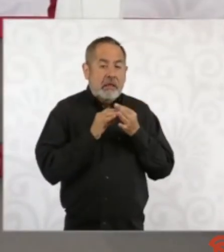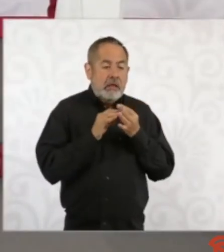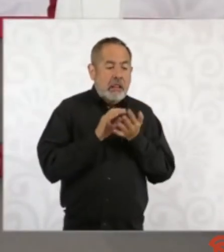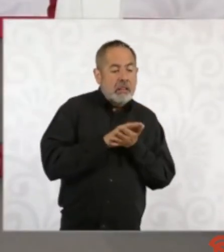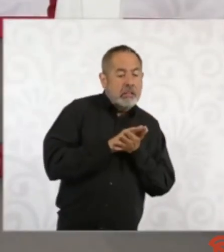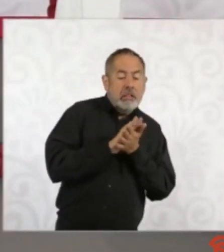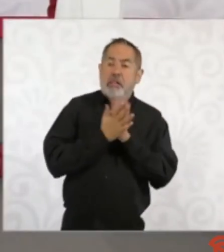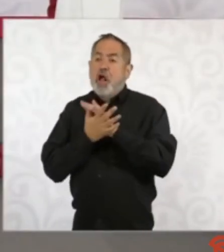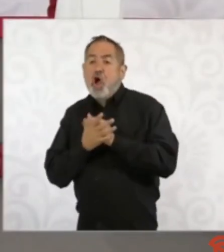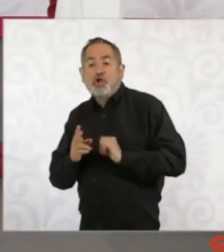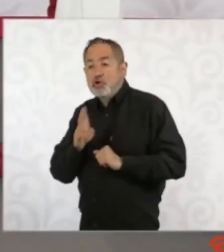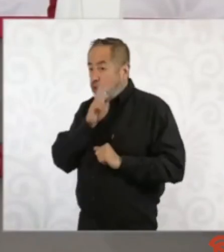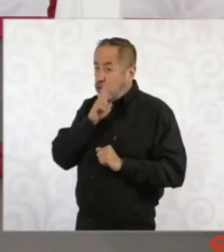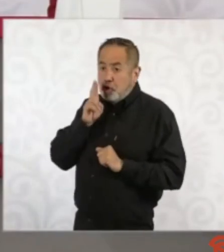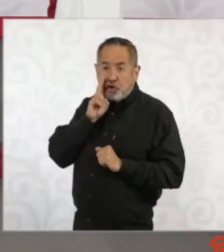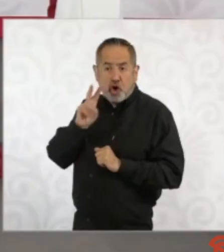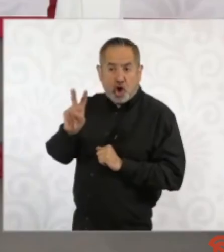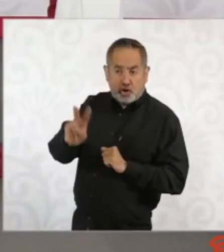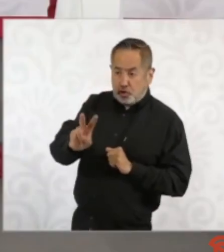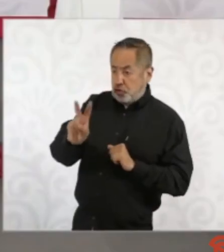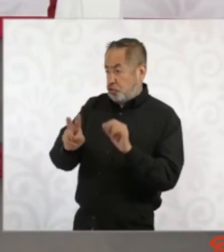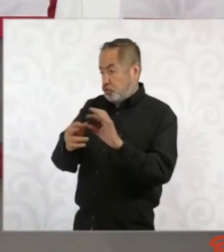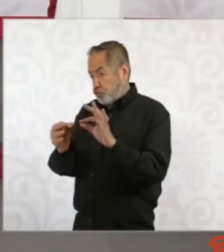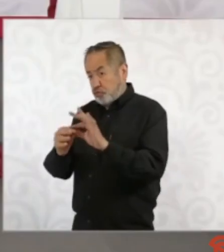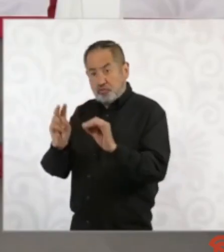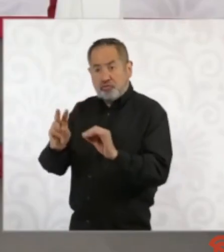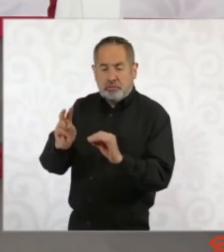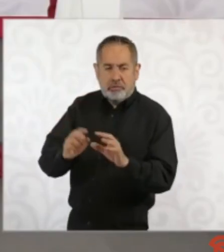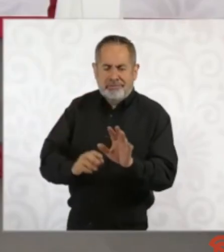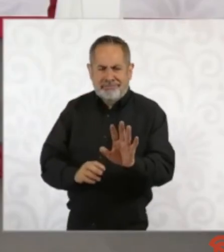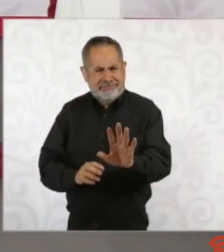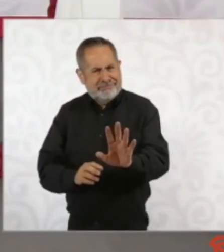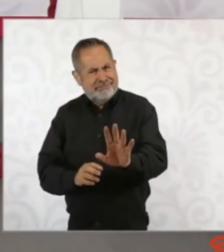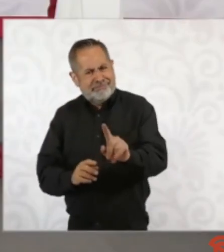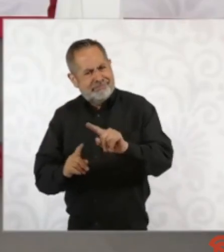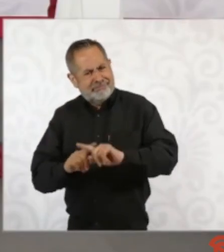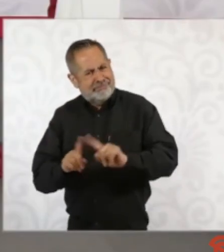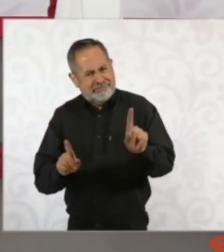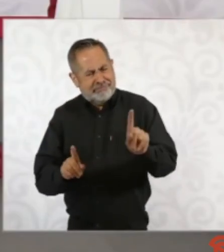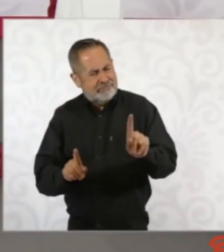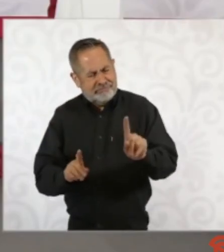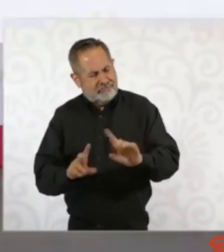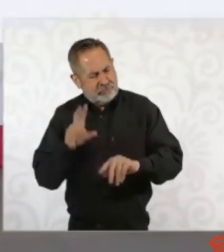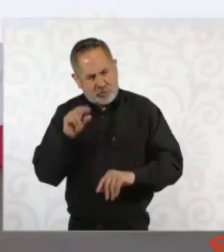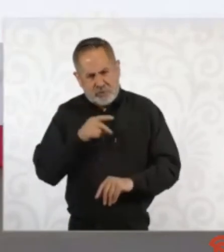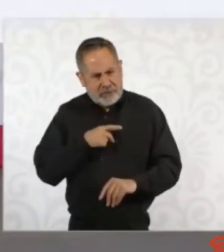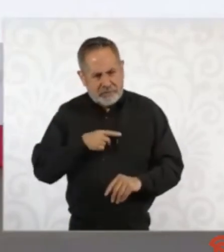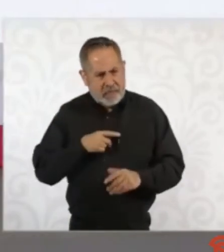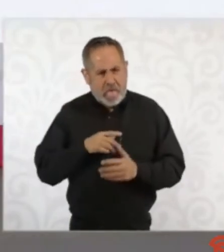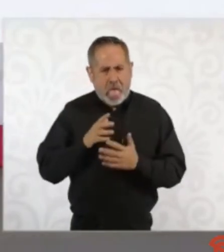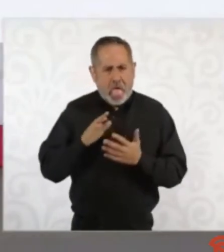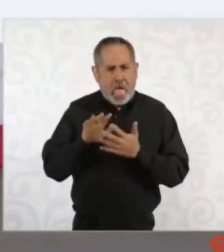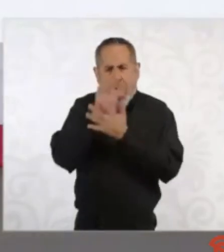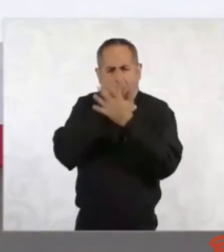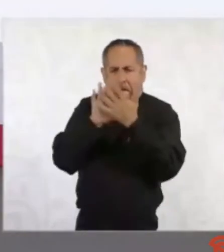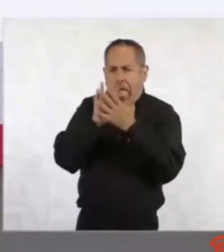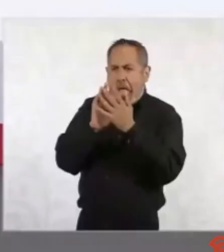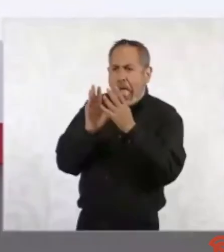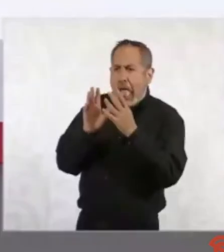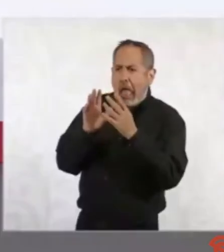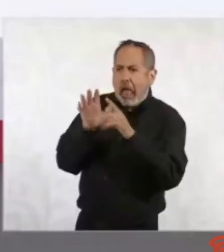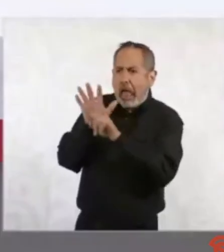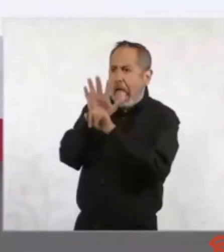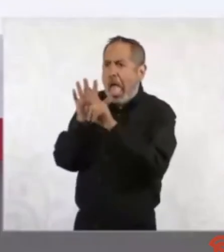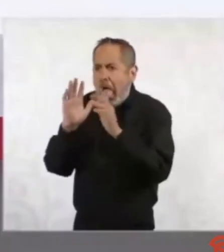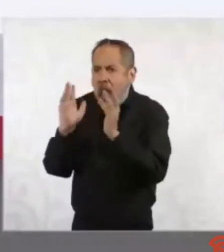de la audiencia conocer esa distinción. Bueno, ¿qué dicen los lineamientos? Porque se ha caído en el absurdo